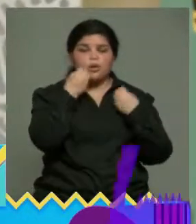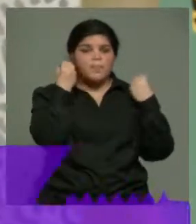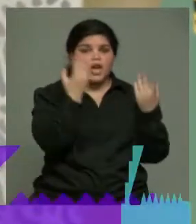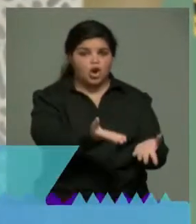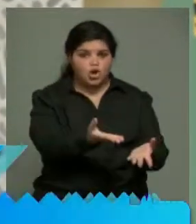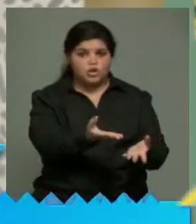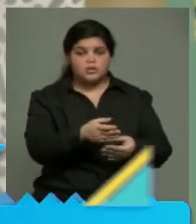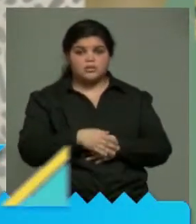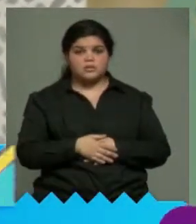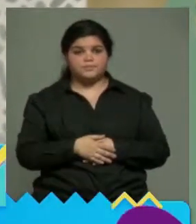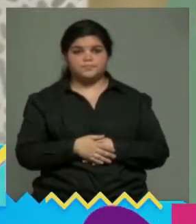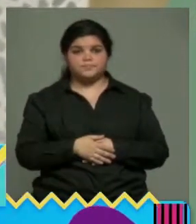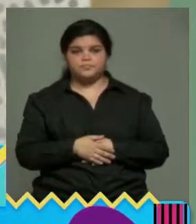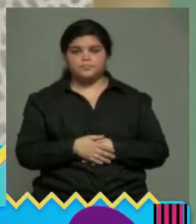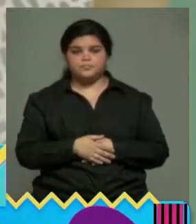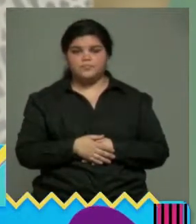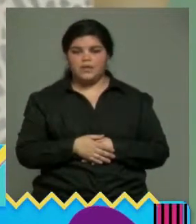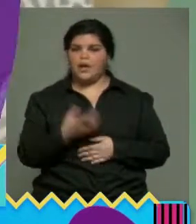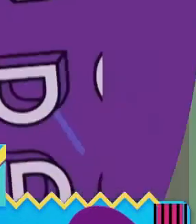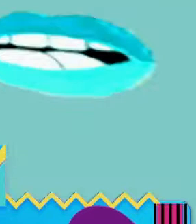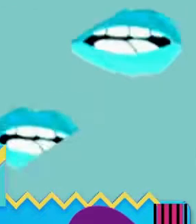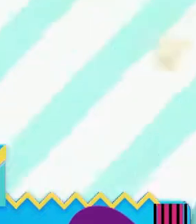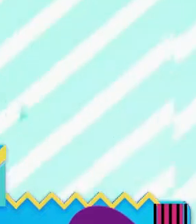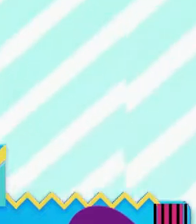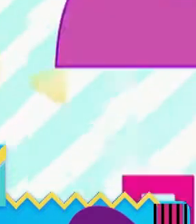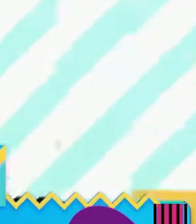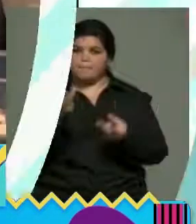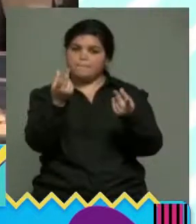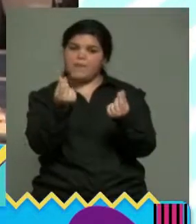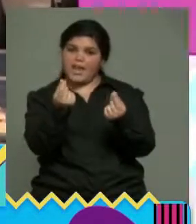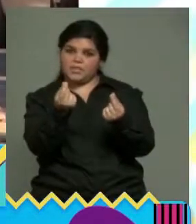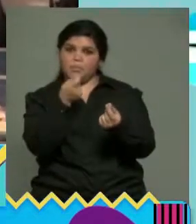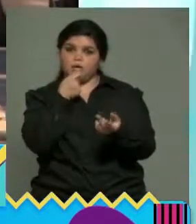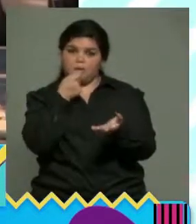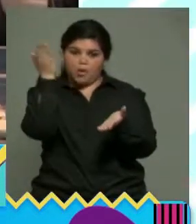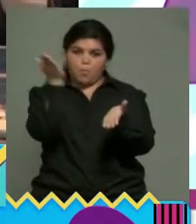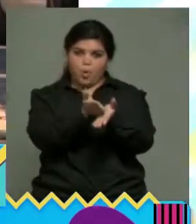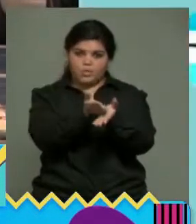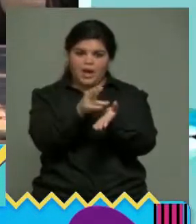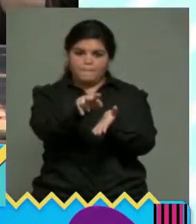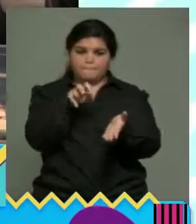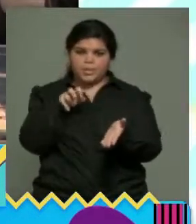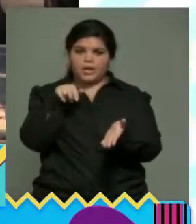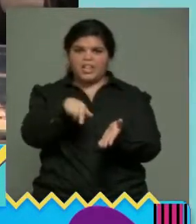de donde está cada infractor? ¿A dónde va ese dinero? Va un porcentaje a la provincia, va al municipio,